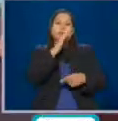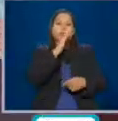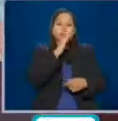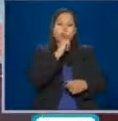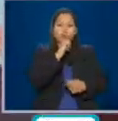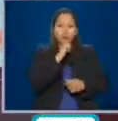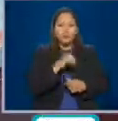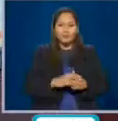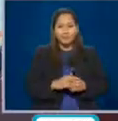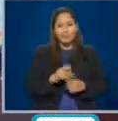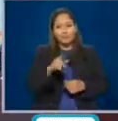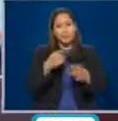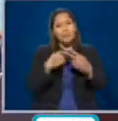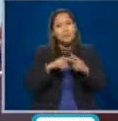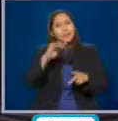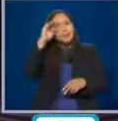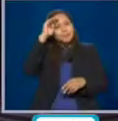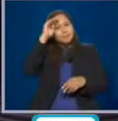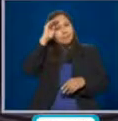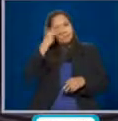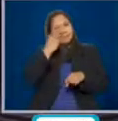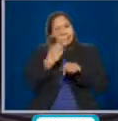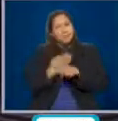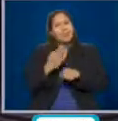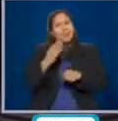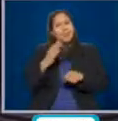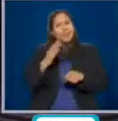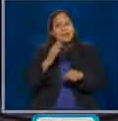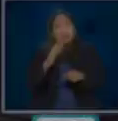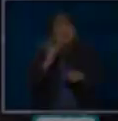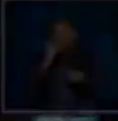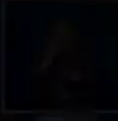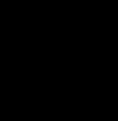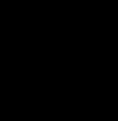manera. Entonces empecemos a cuestionarnos los roles. Está muy bien, Pero pero gracias. muchísimas gracias.